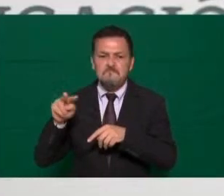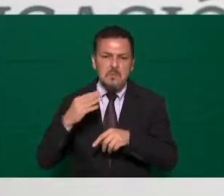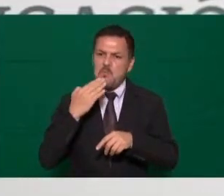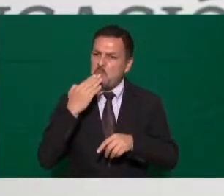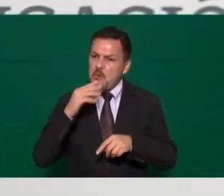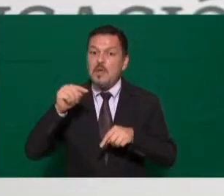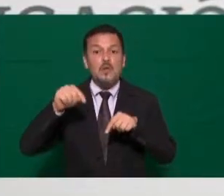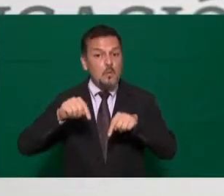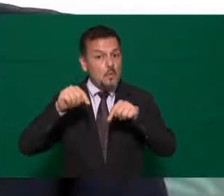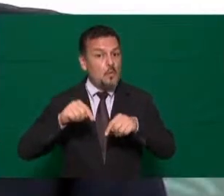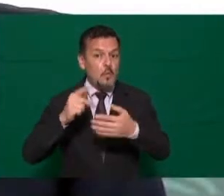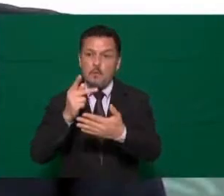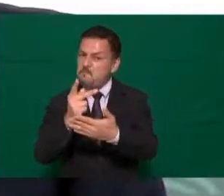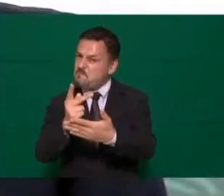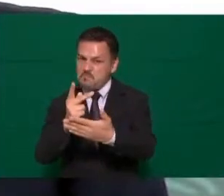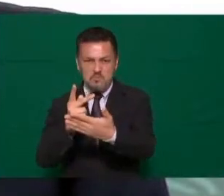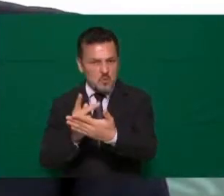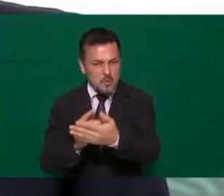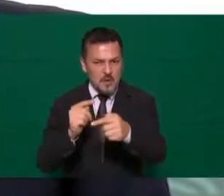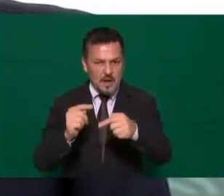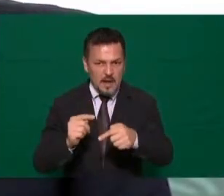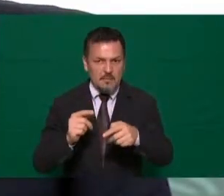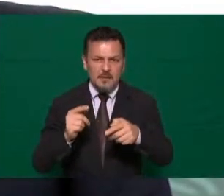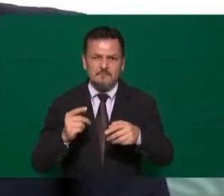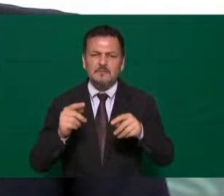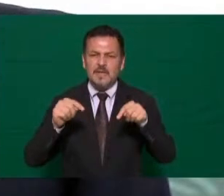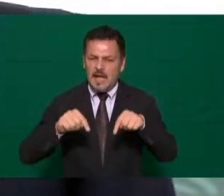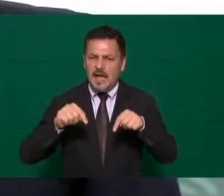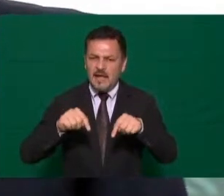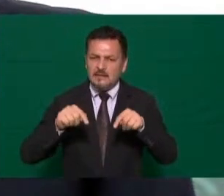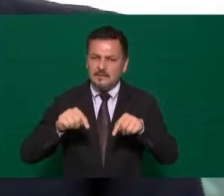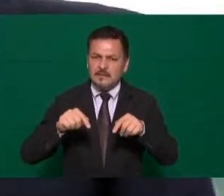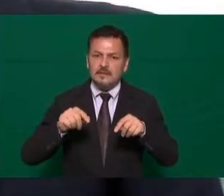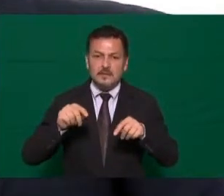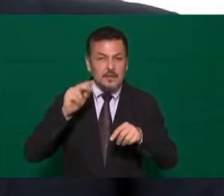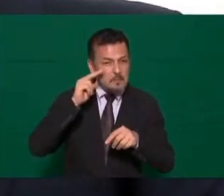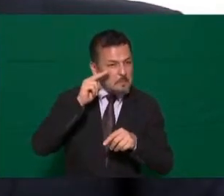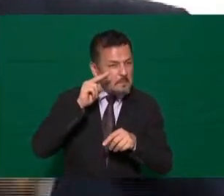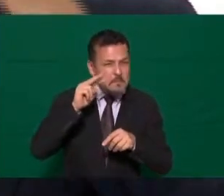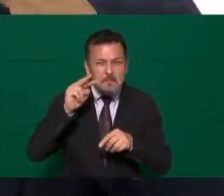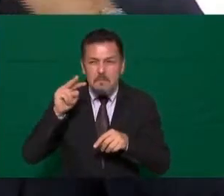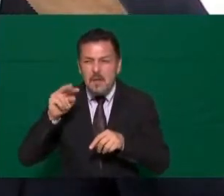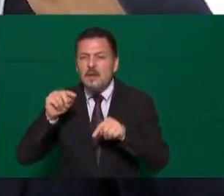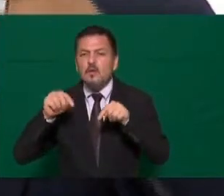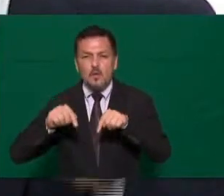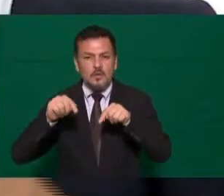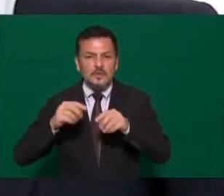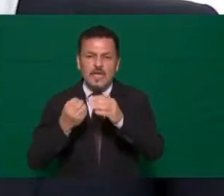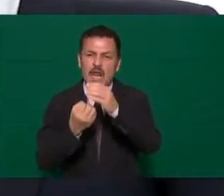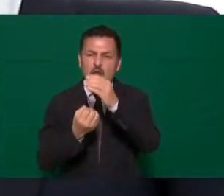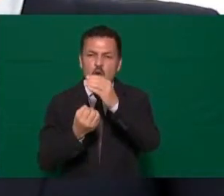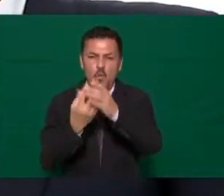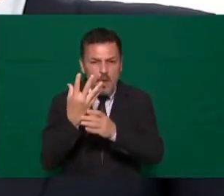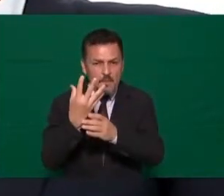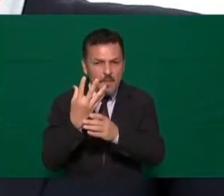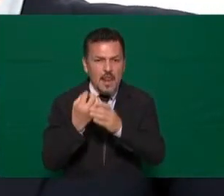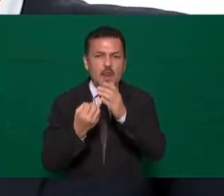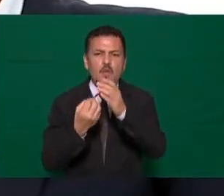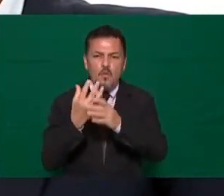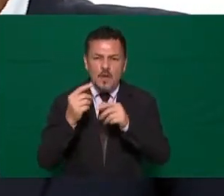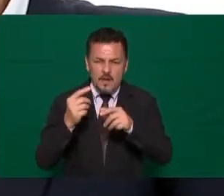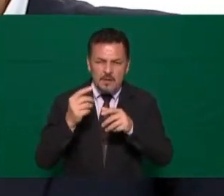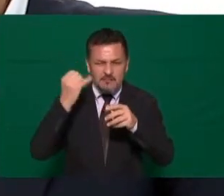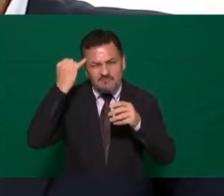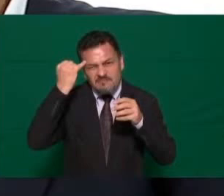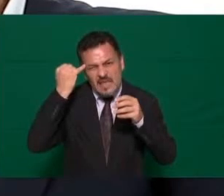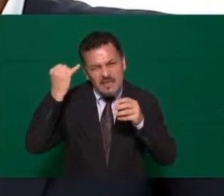de los programas que tienen que ver con esta nueva